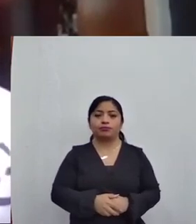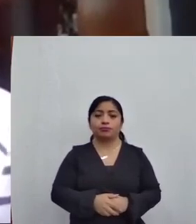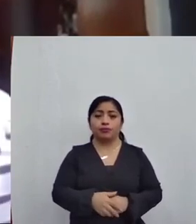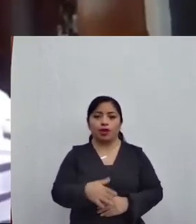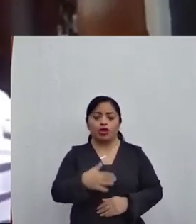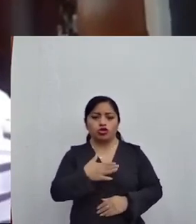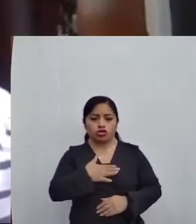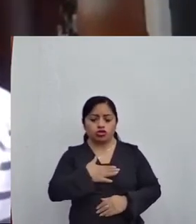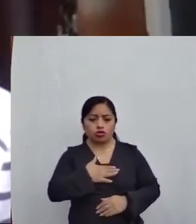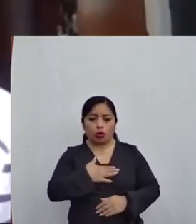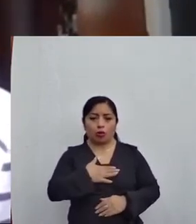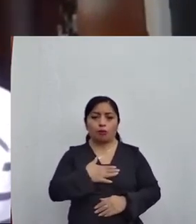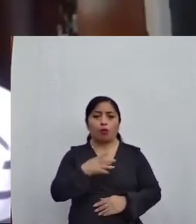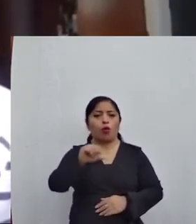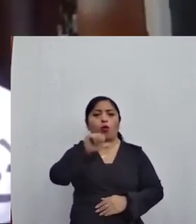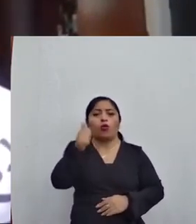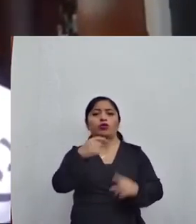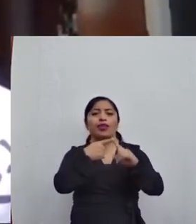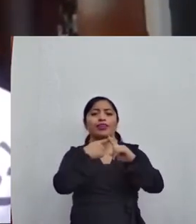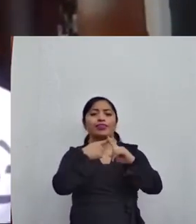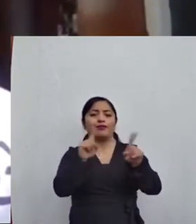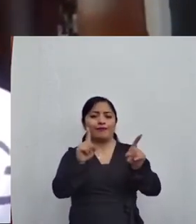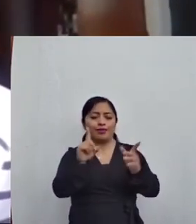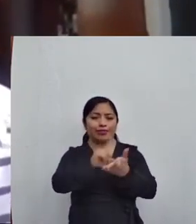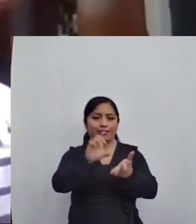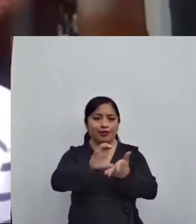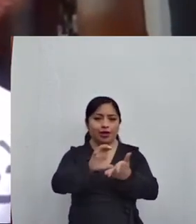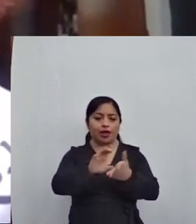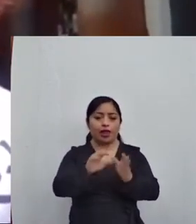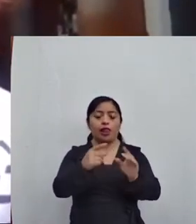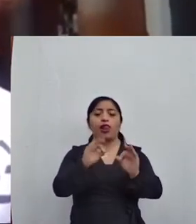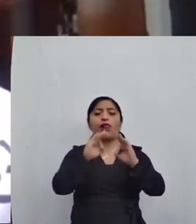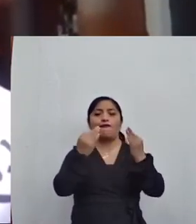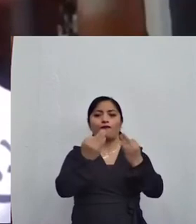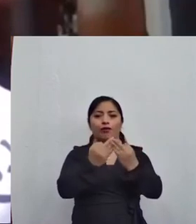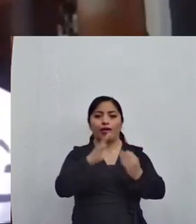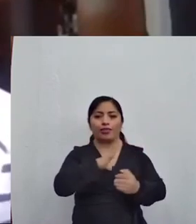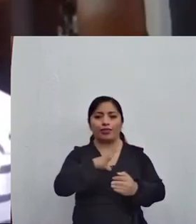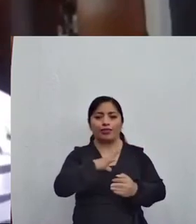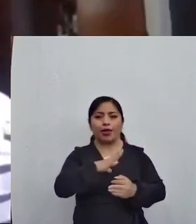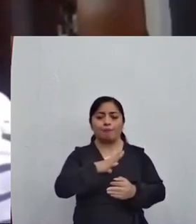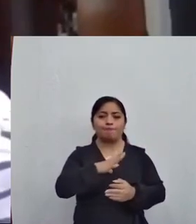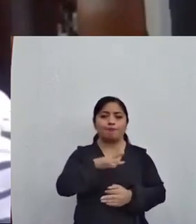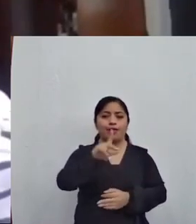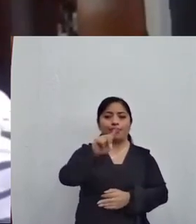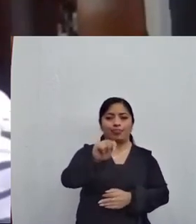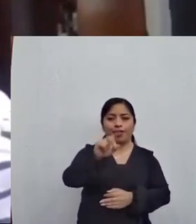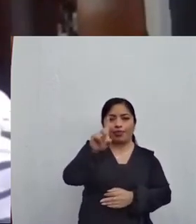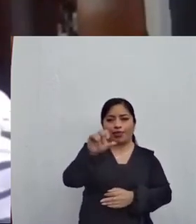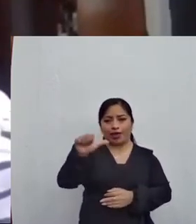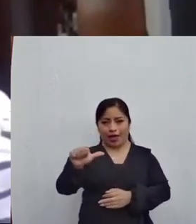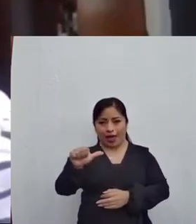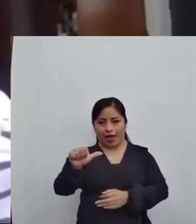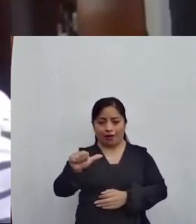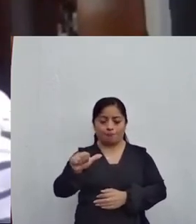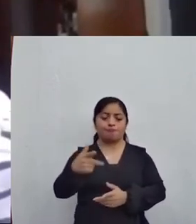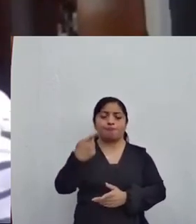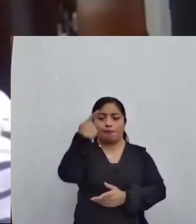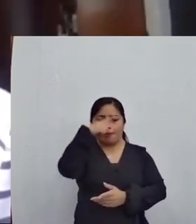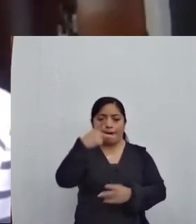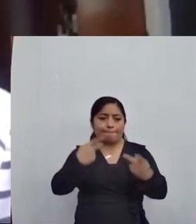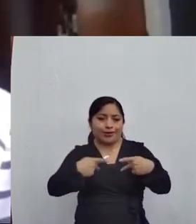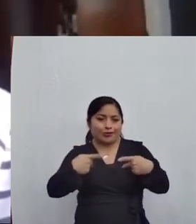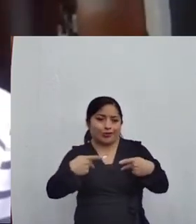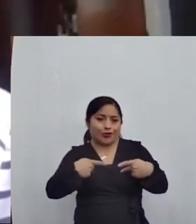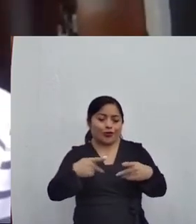me quiero referir está relacionado a las personas que tienen trastorno del espectro autista y trastorno de déficit de atención con